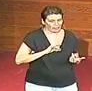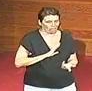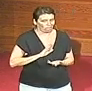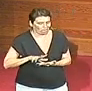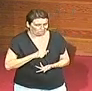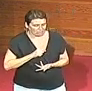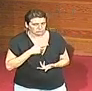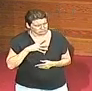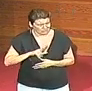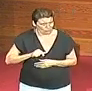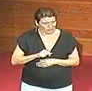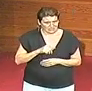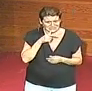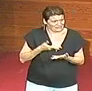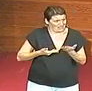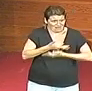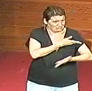ninguno.